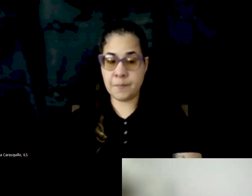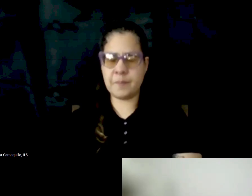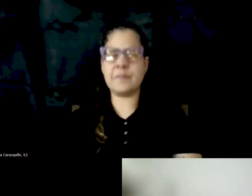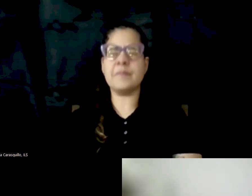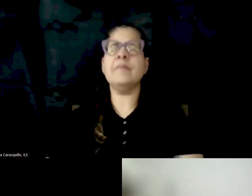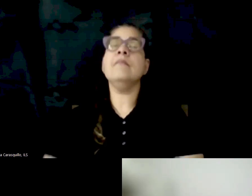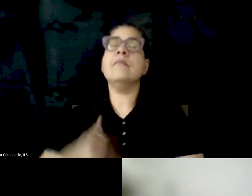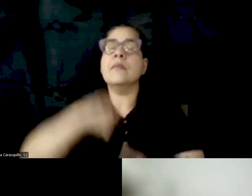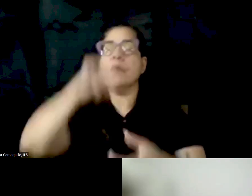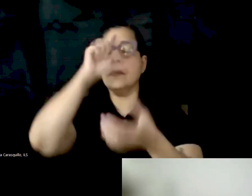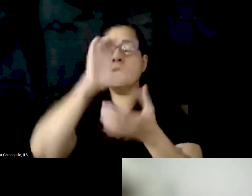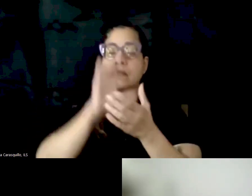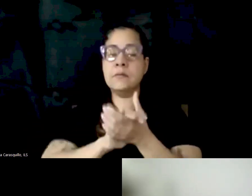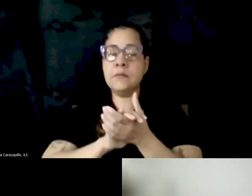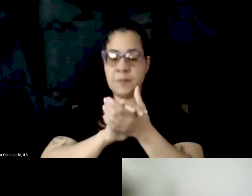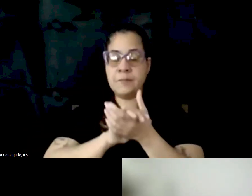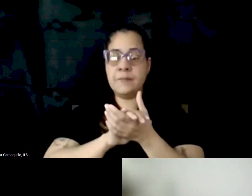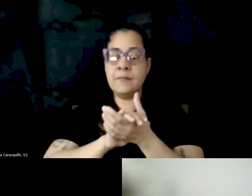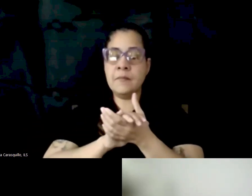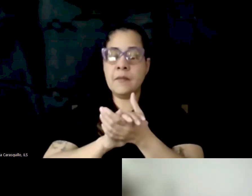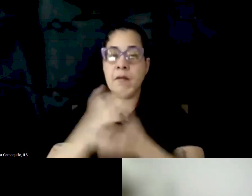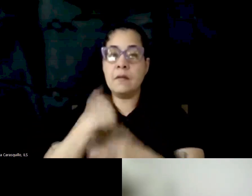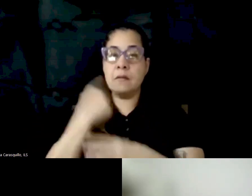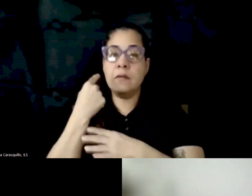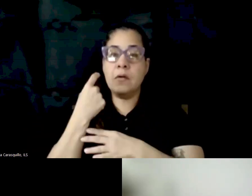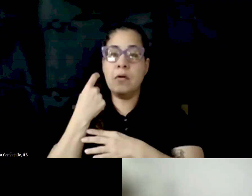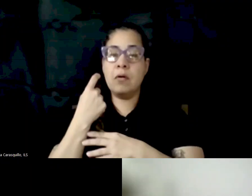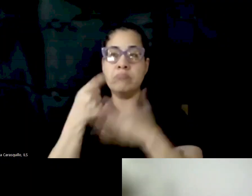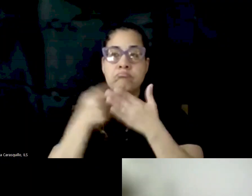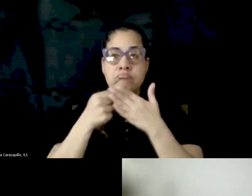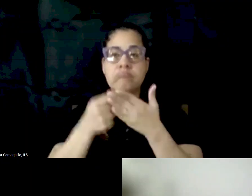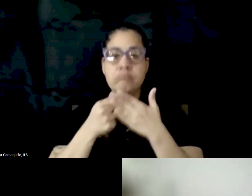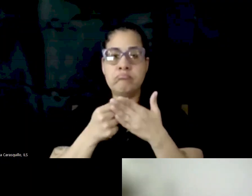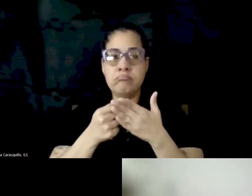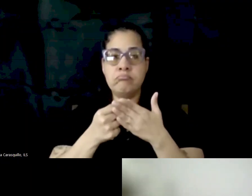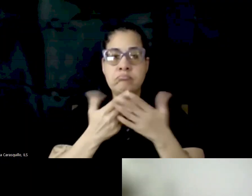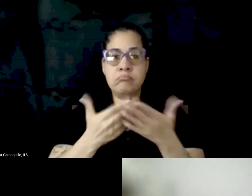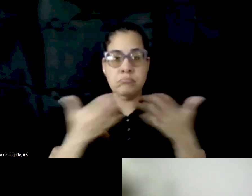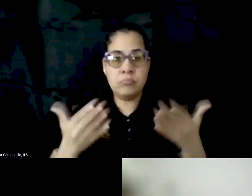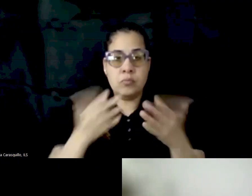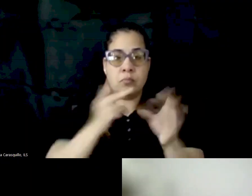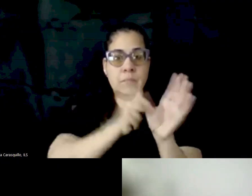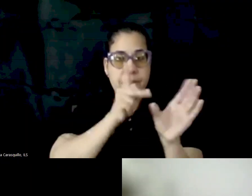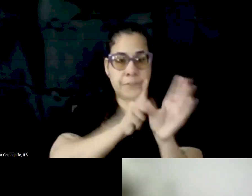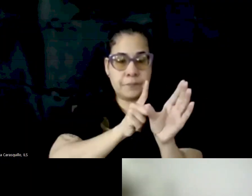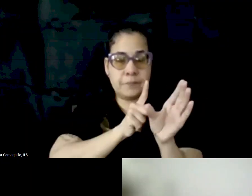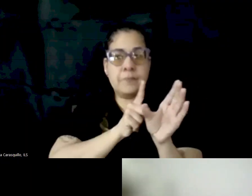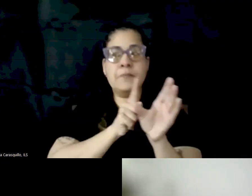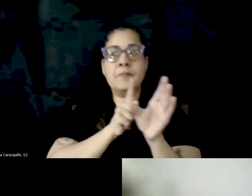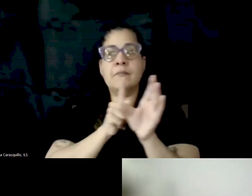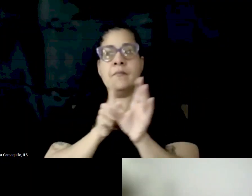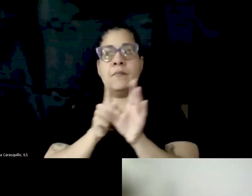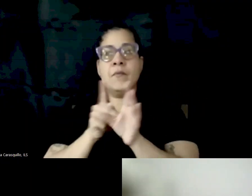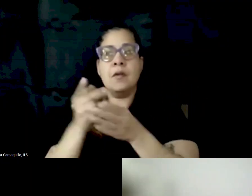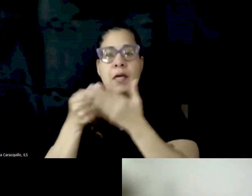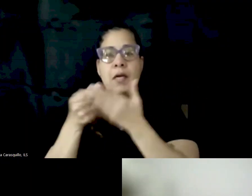yo creo que cuando hablé del elemento de un psiquiatra de niños que sea consultor de escuela, eso es